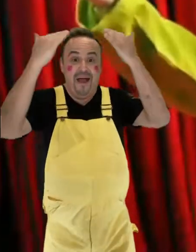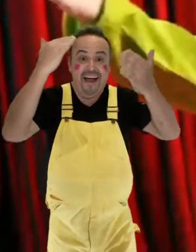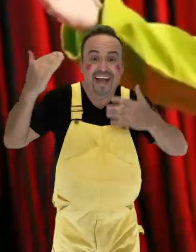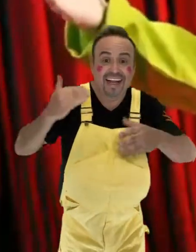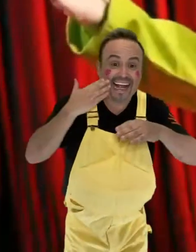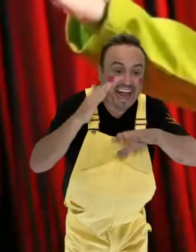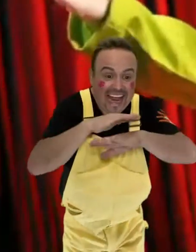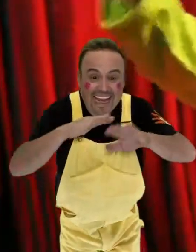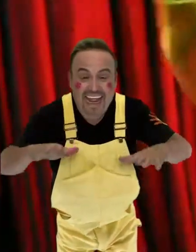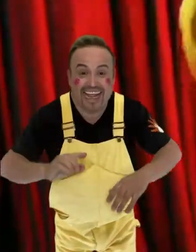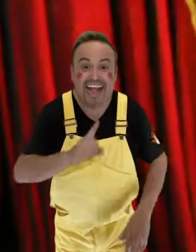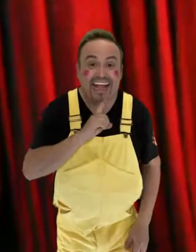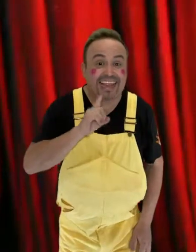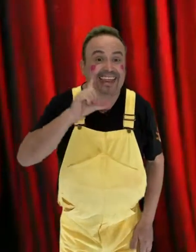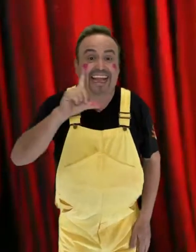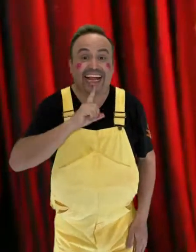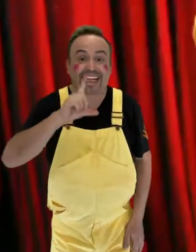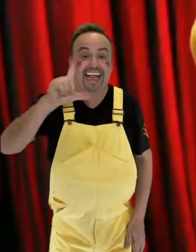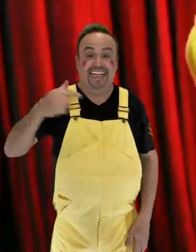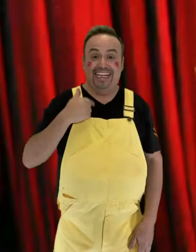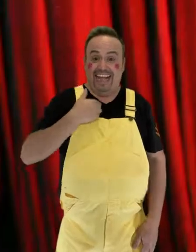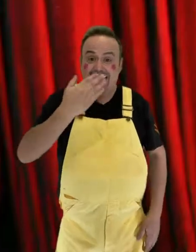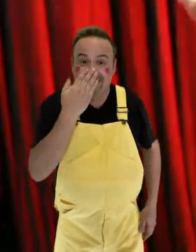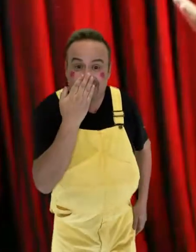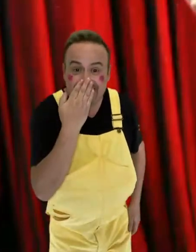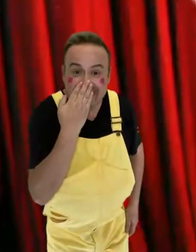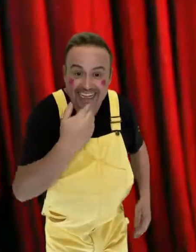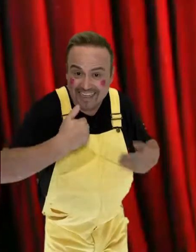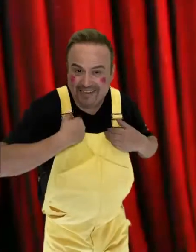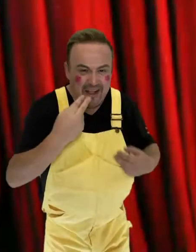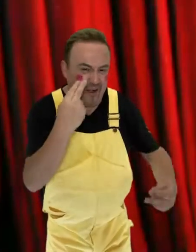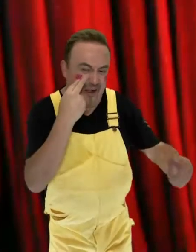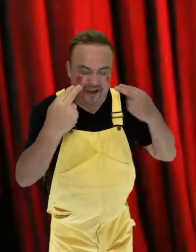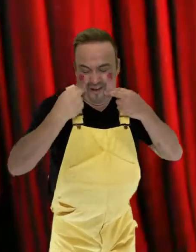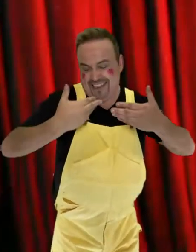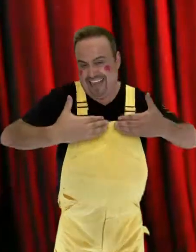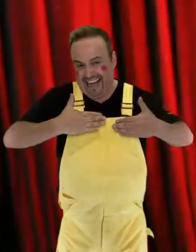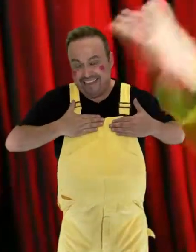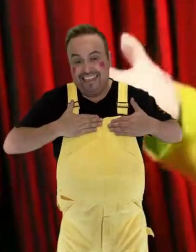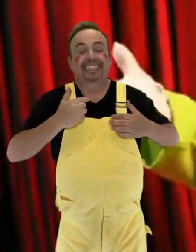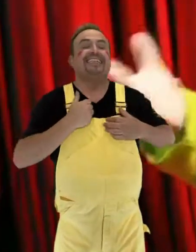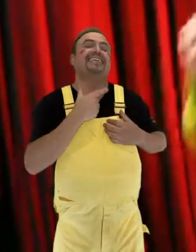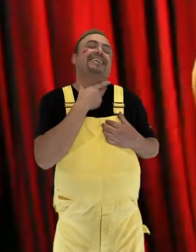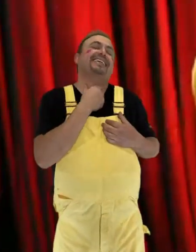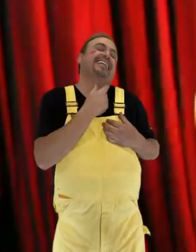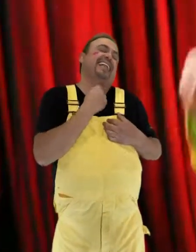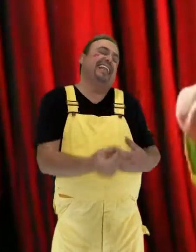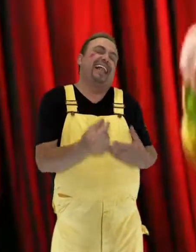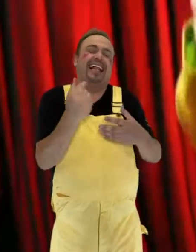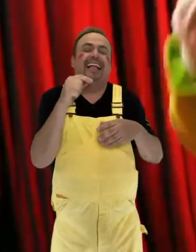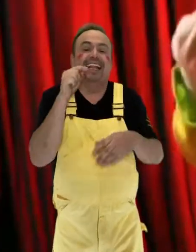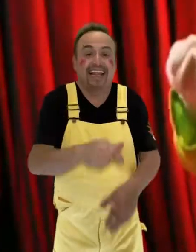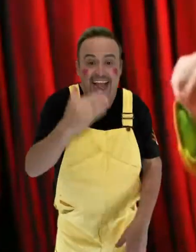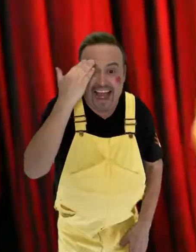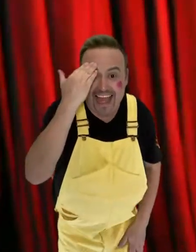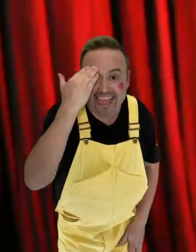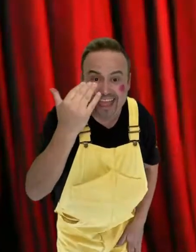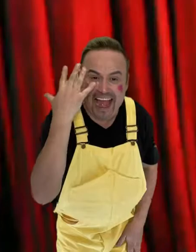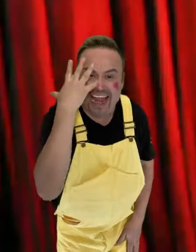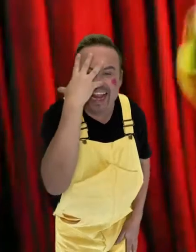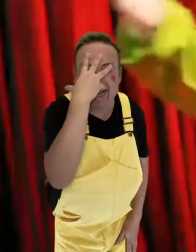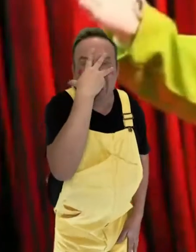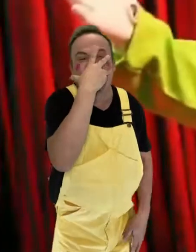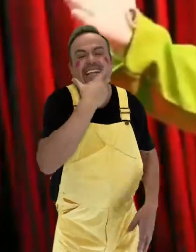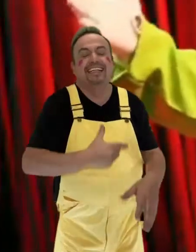niños de Tiltil, les saluda Varillita. Ustedes ya me conocen. Quiero desearles un lindo día